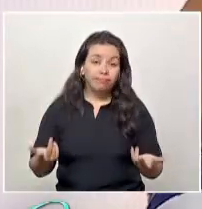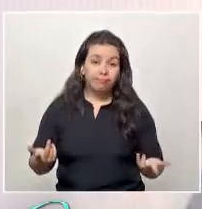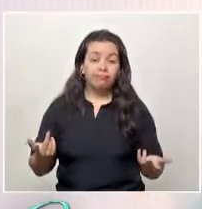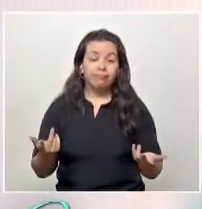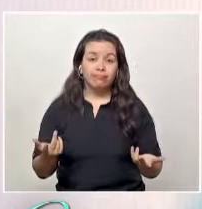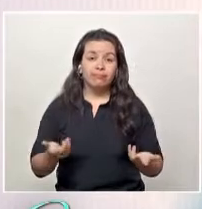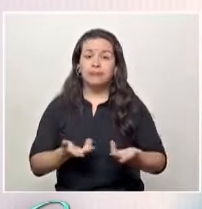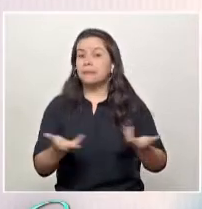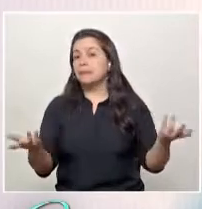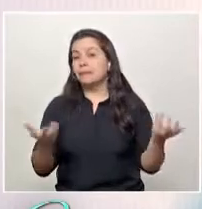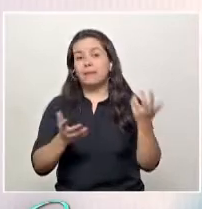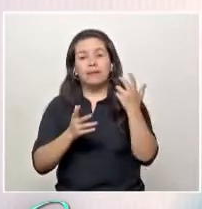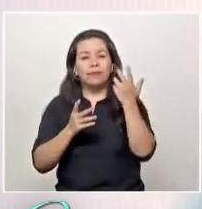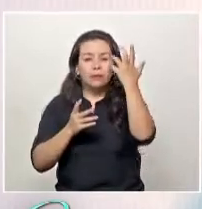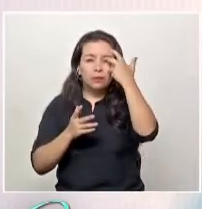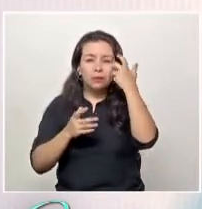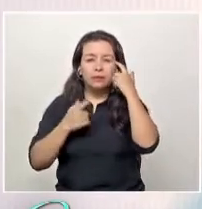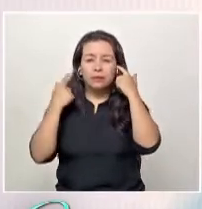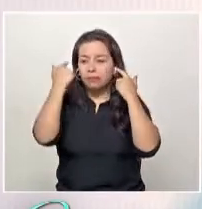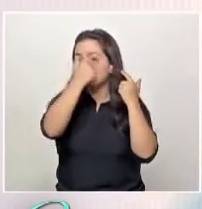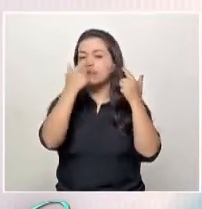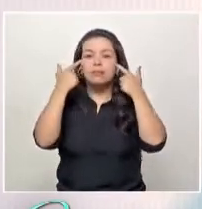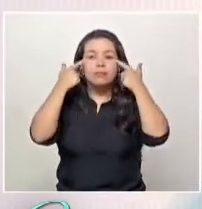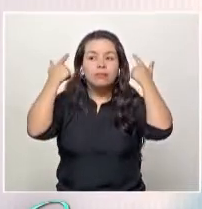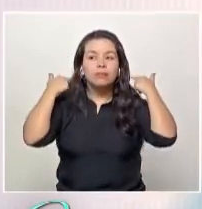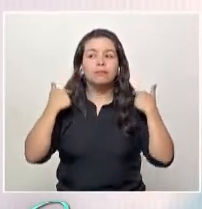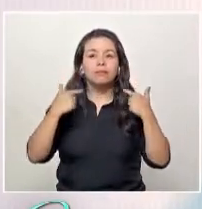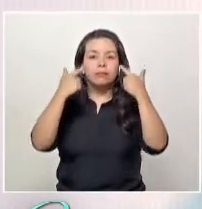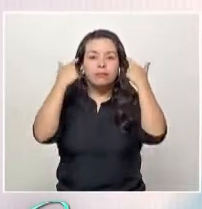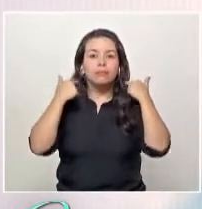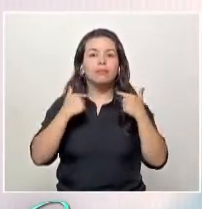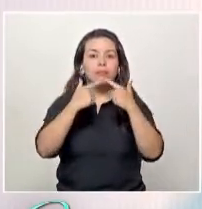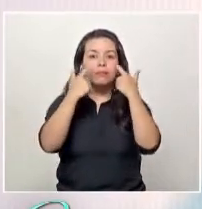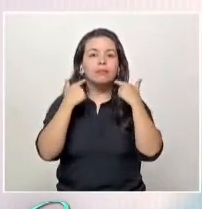Pero como no le evaluaron la parte integral, no pasó por la mano un odontólogo,